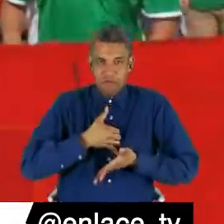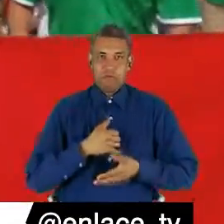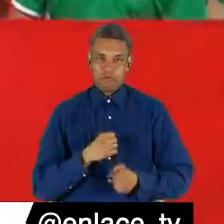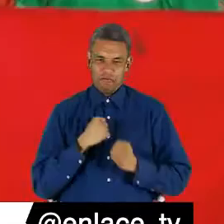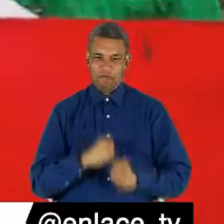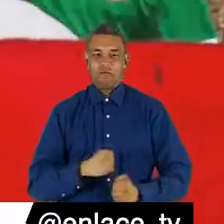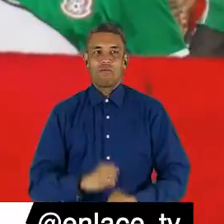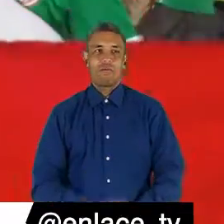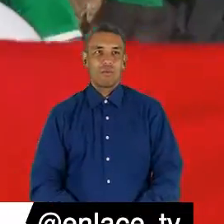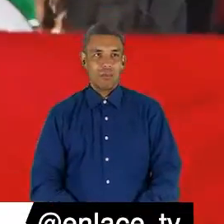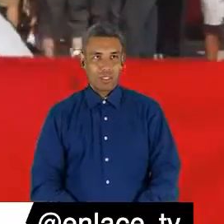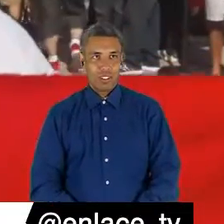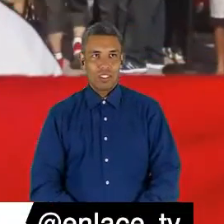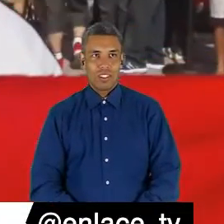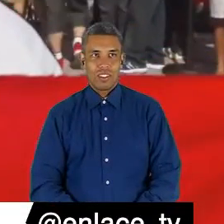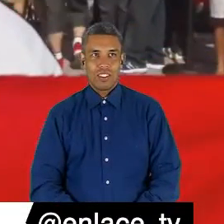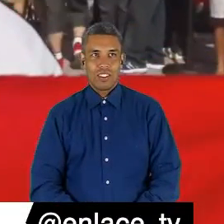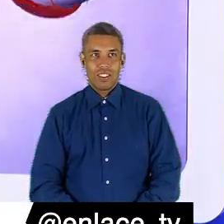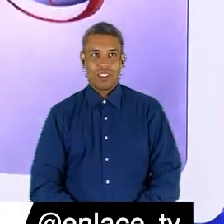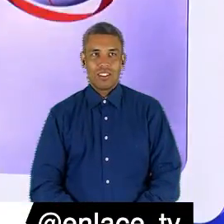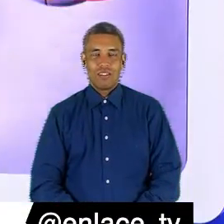vez.